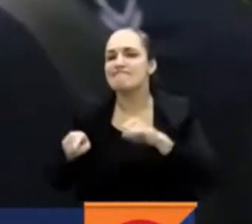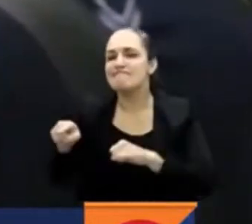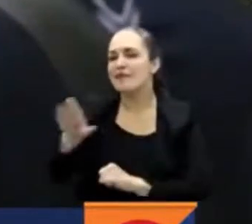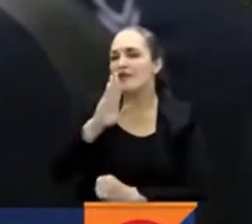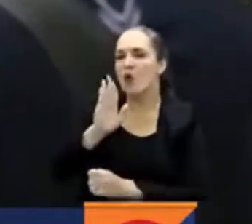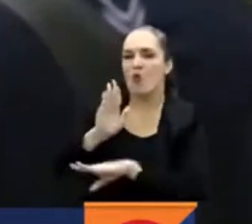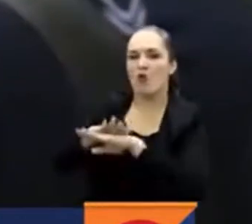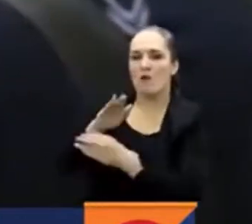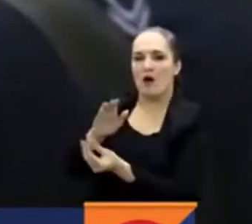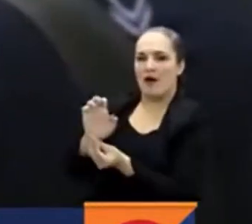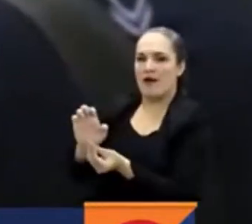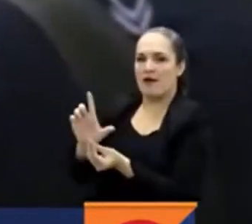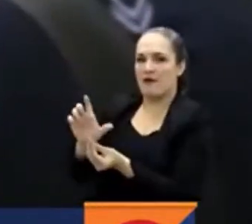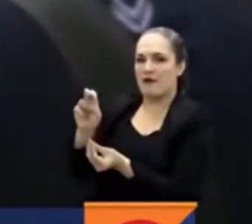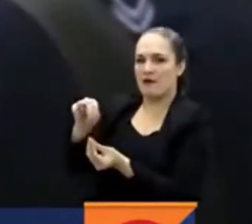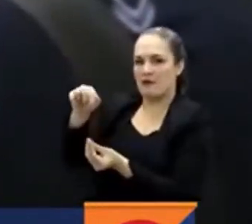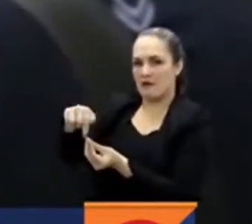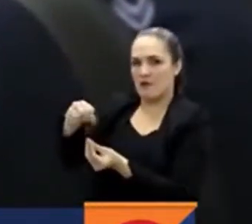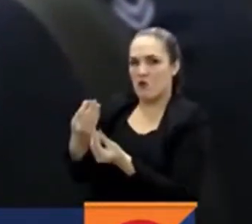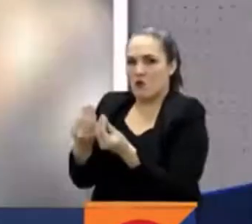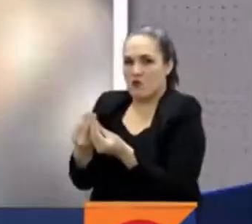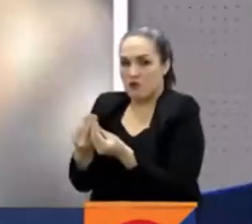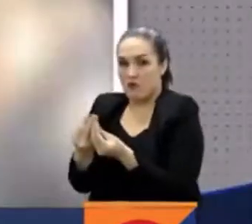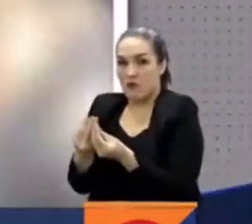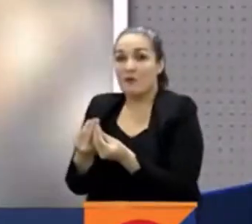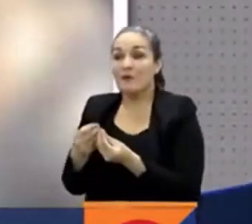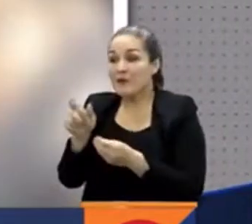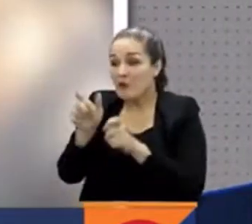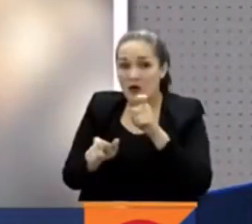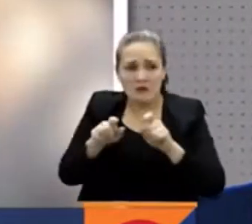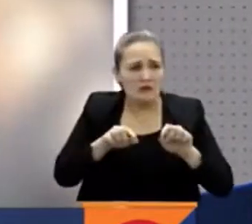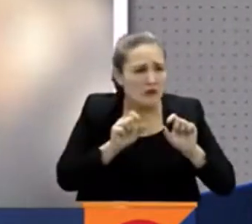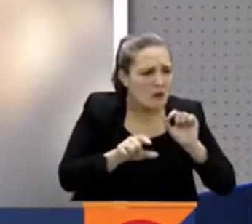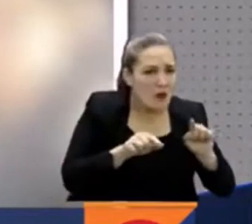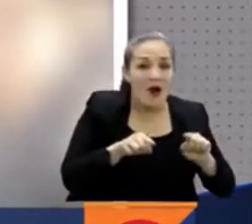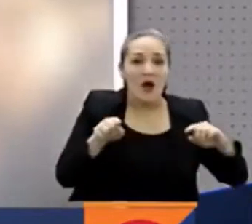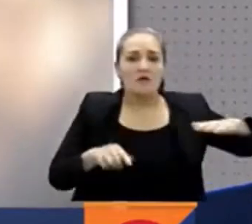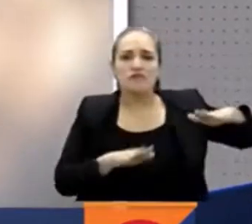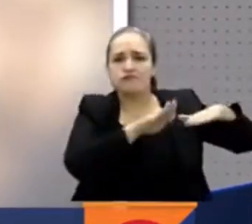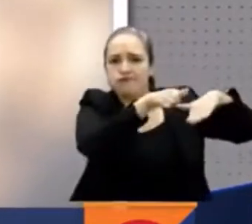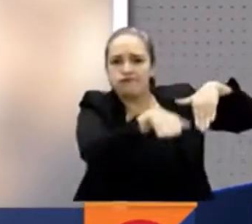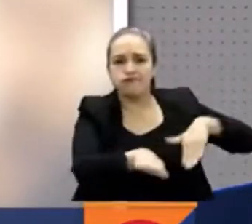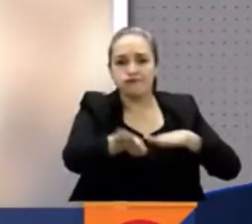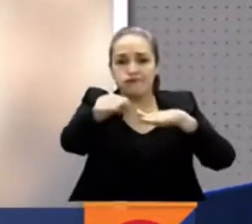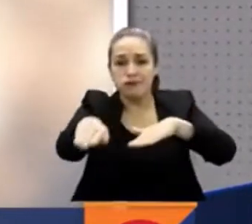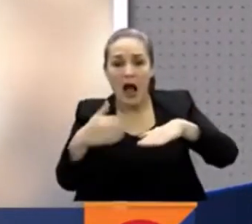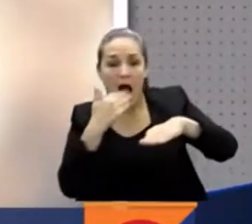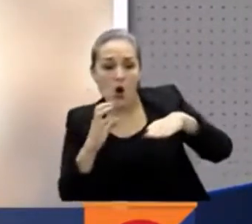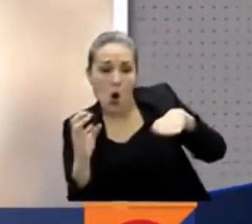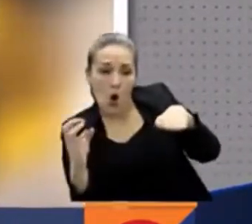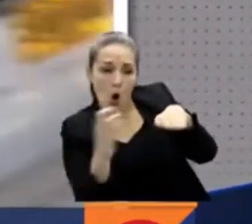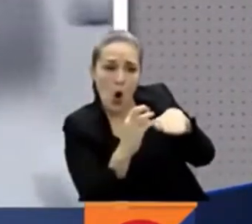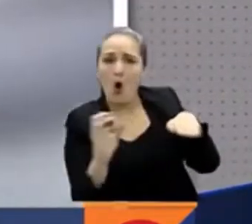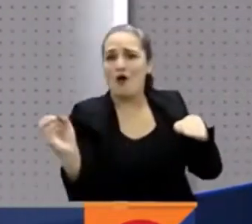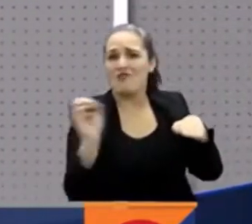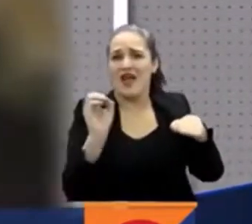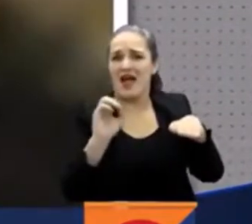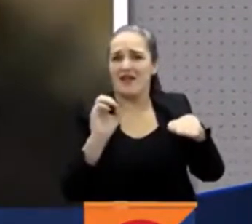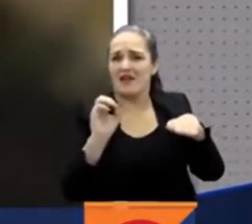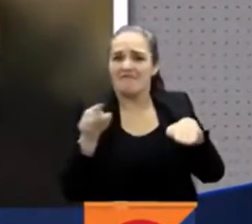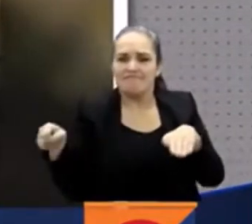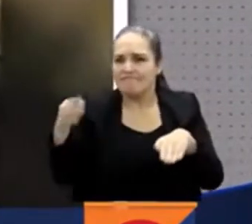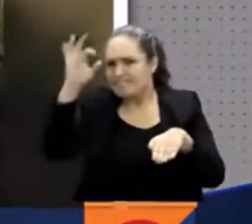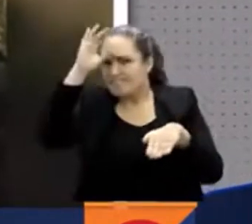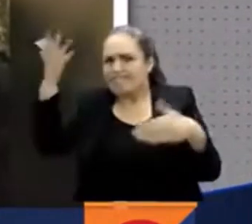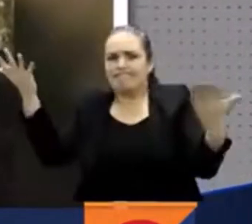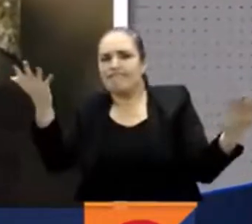del ELN. Según información entregada por habitantes del corregimiento, los vehículos se movilizaban sin logos. El alcalde del municipio aseguró que las